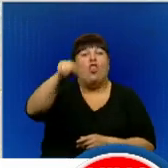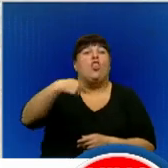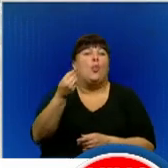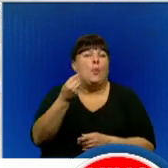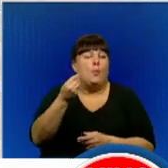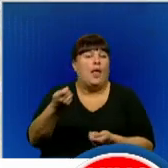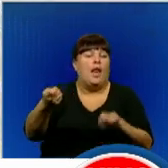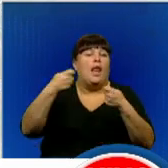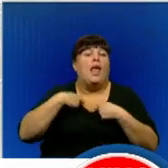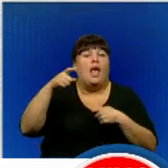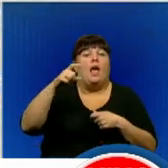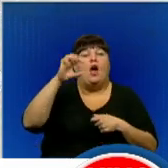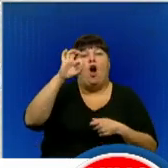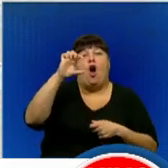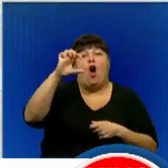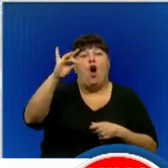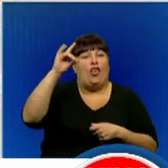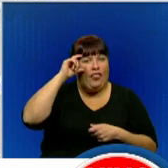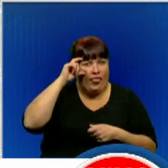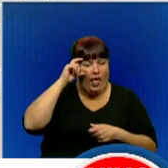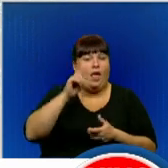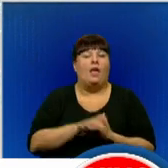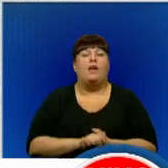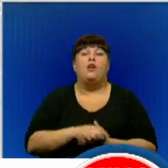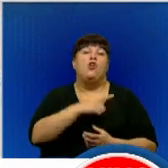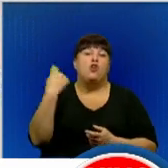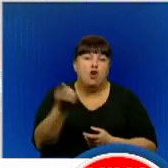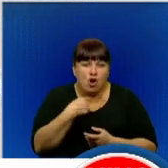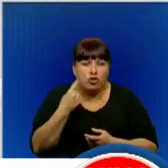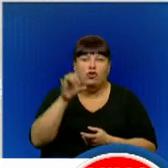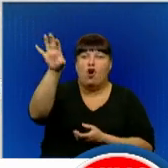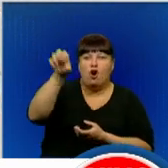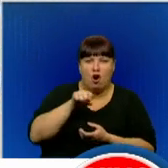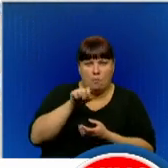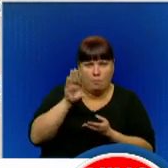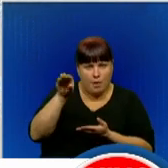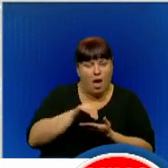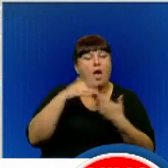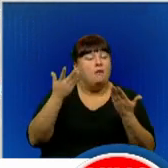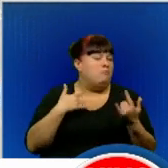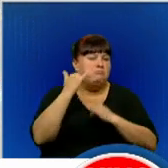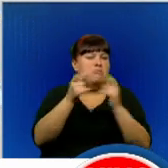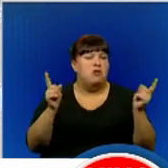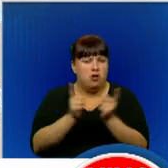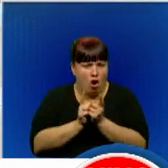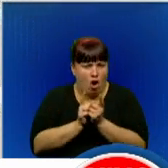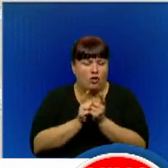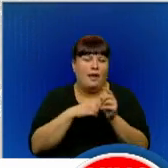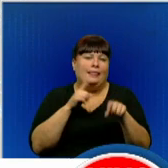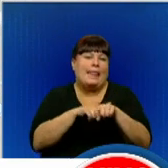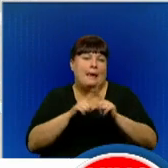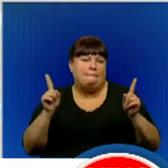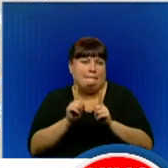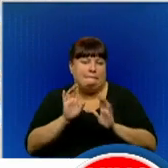que los hace la ocde y que nosotros estamos tomando en resumen presidente ajustándome al